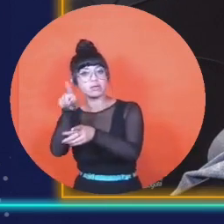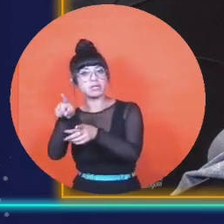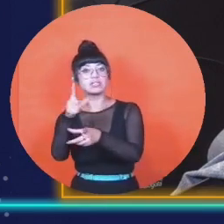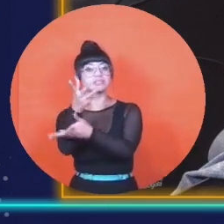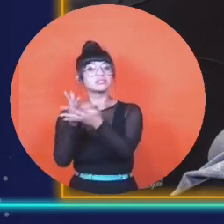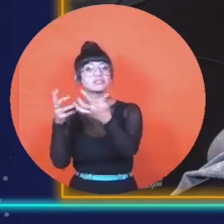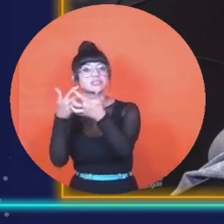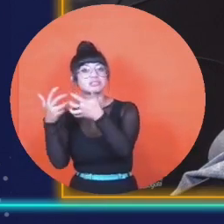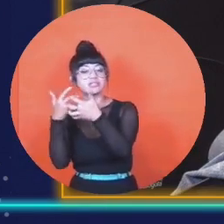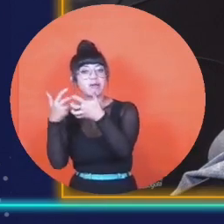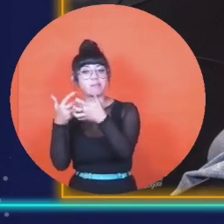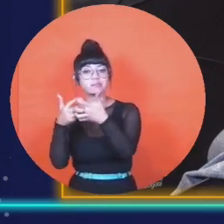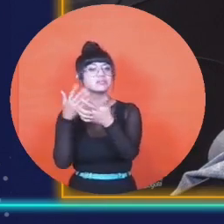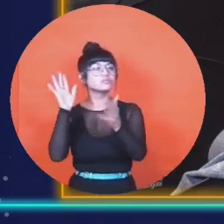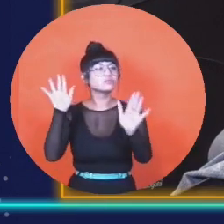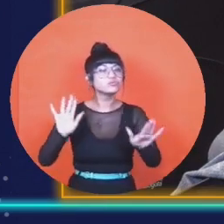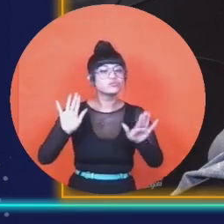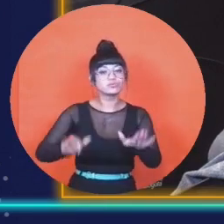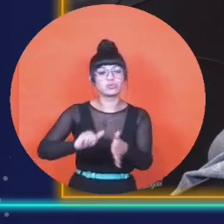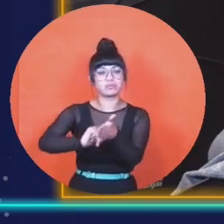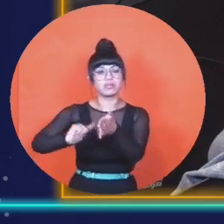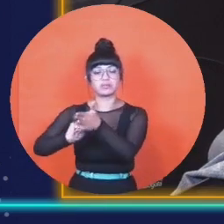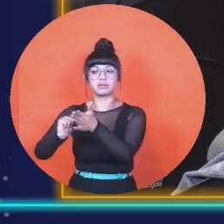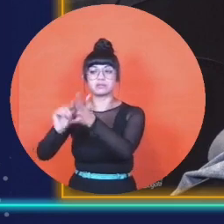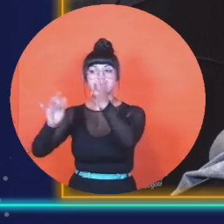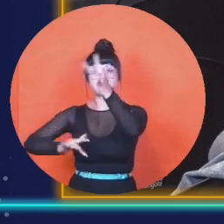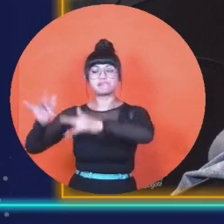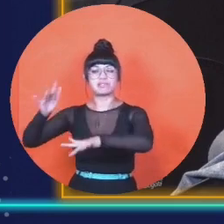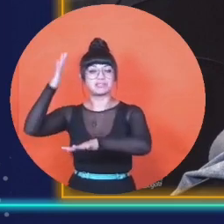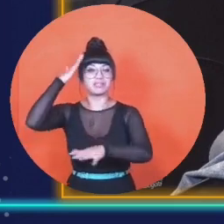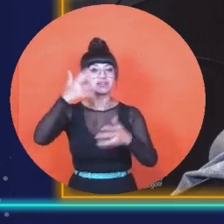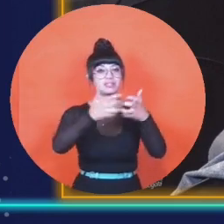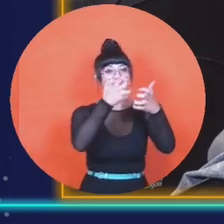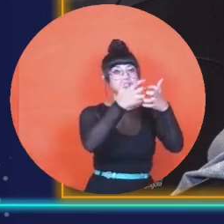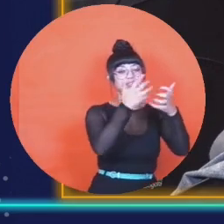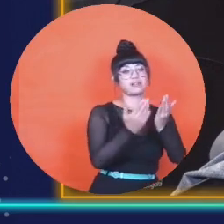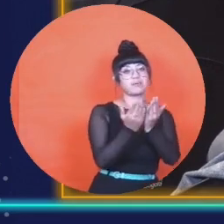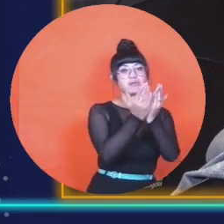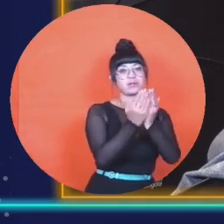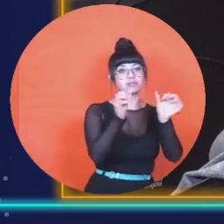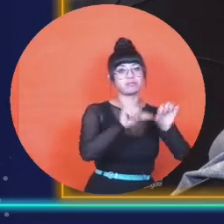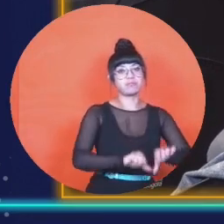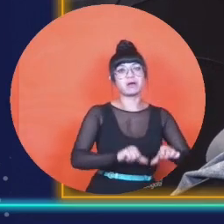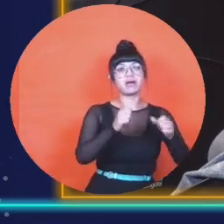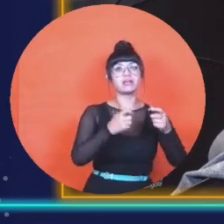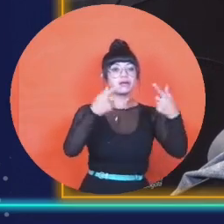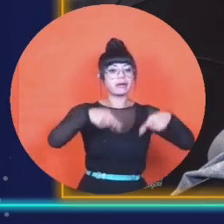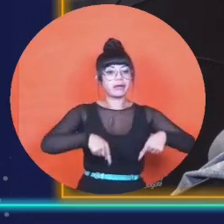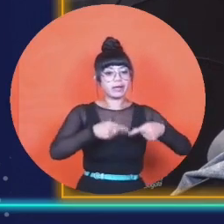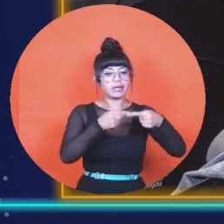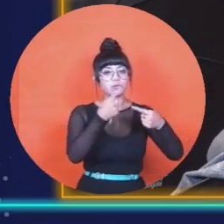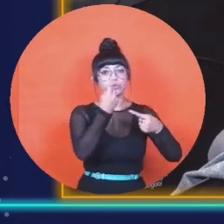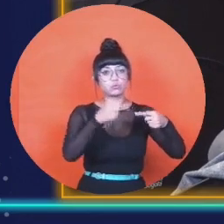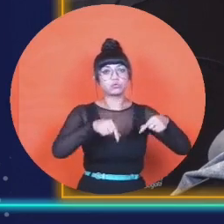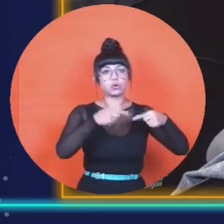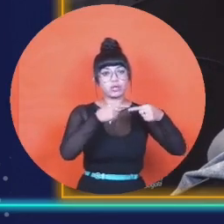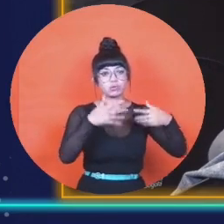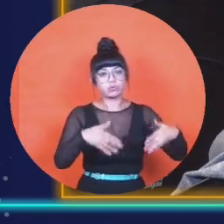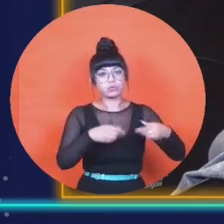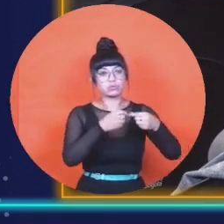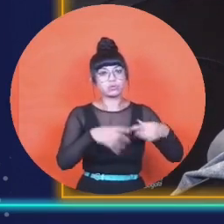tienen nada que ver, porque todo el sistema de educación de nosotros es terrible. Cálculo 1, cálculo 2, cálculo 3, cálculos